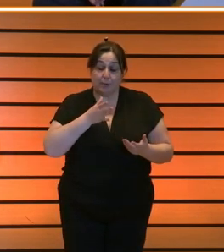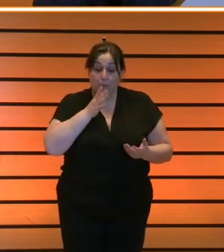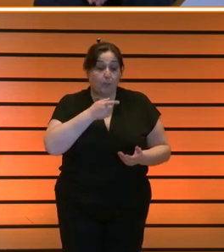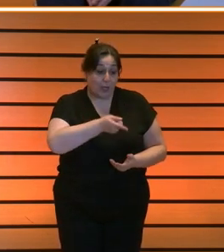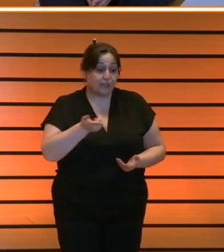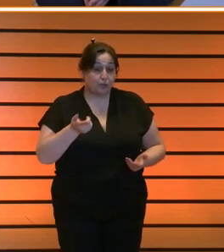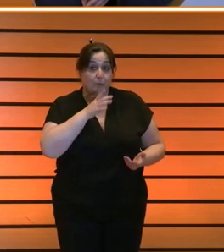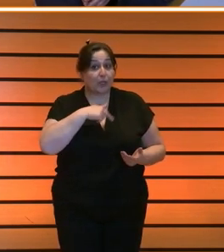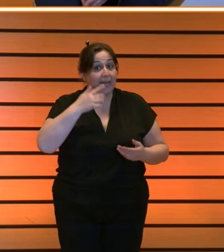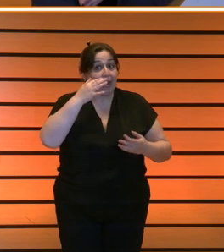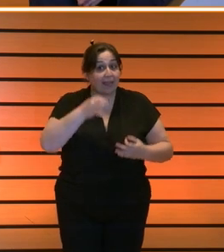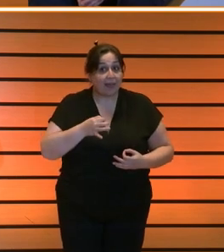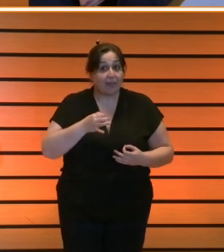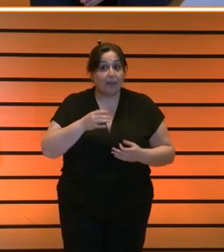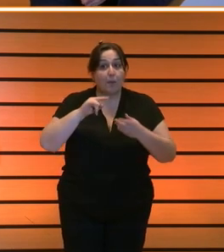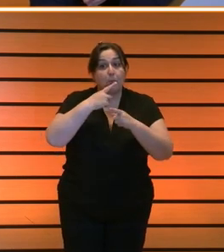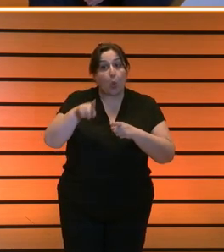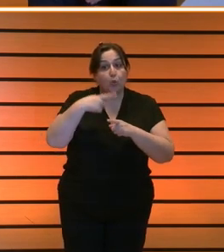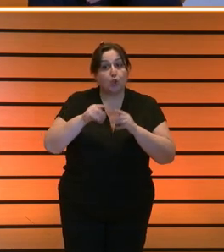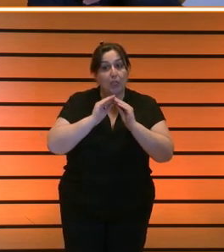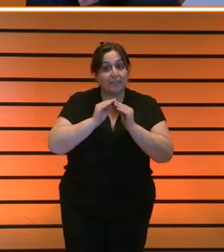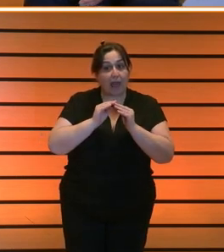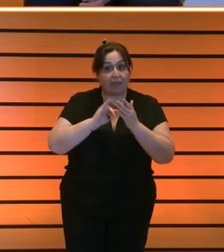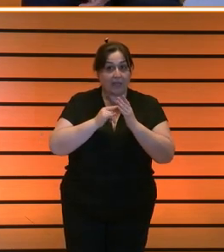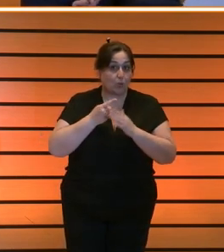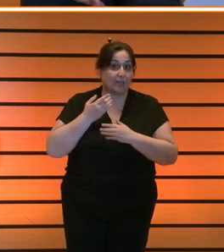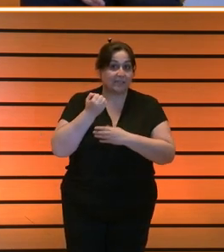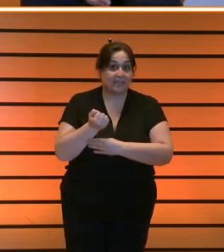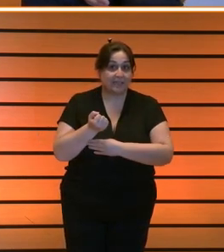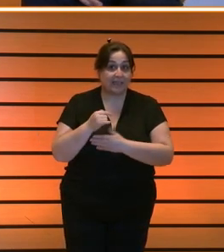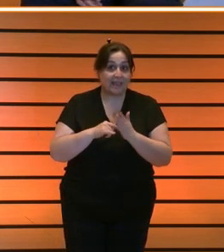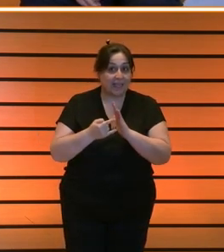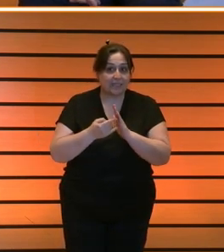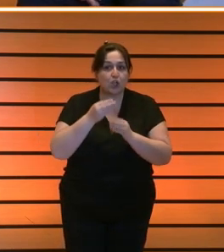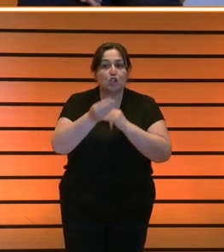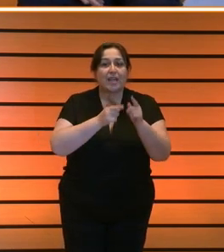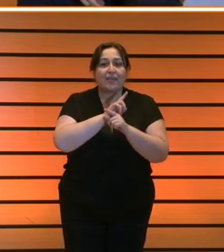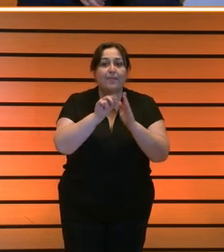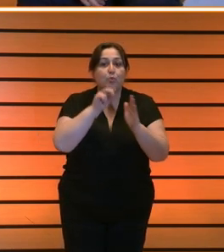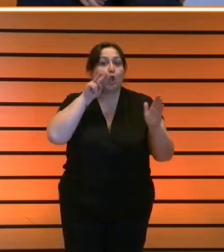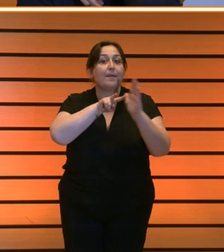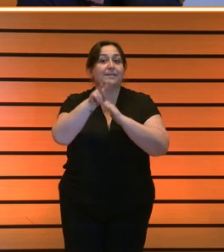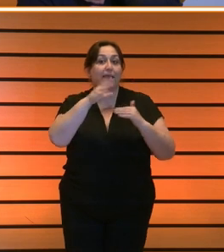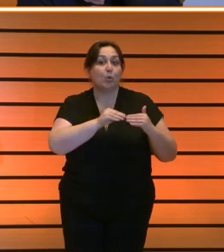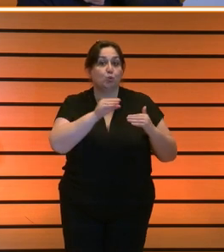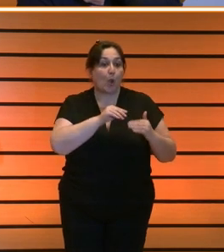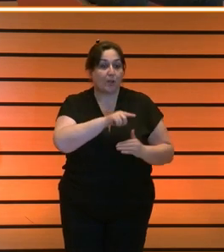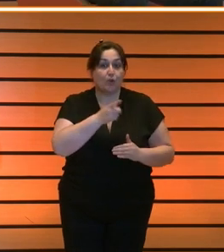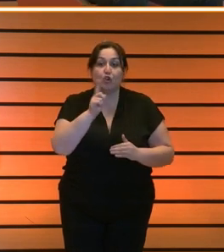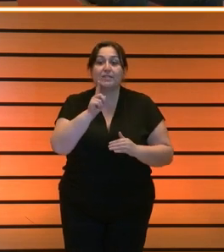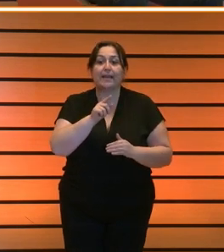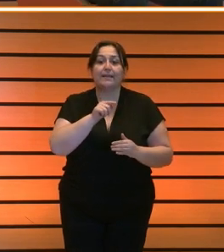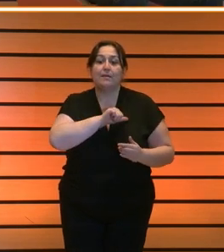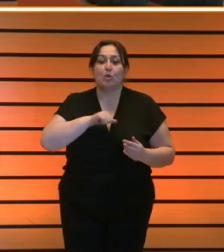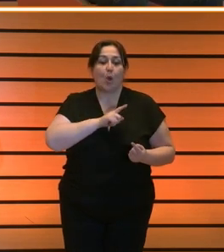porque en realidad los productos que se hacen no se hacen desde la perspectiva del usuario y además no están personalizados